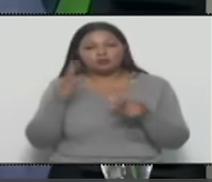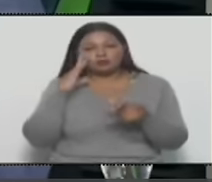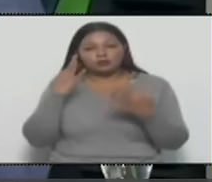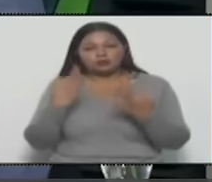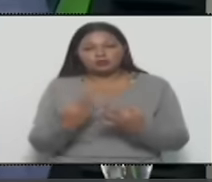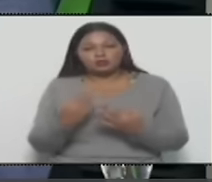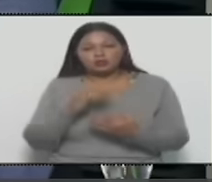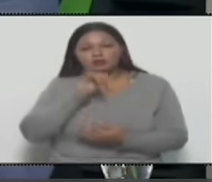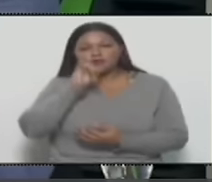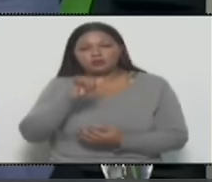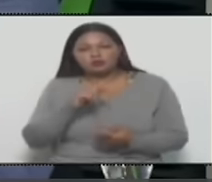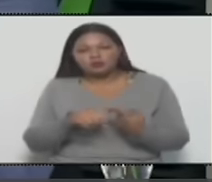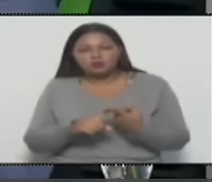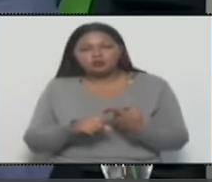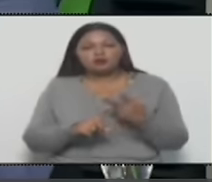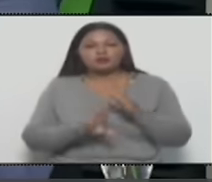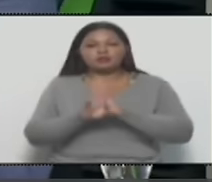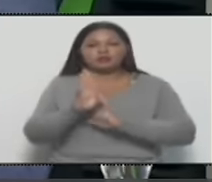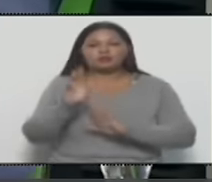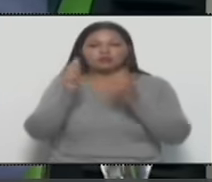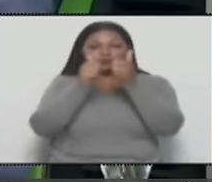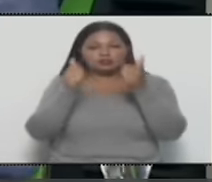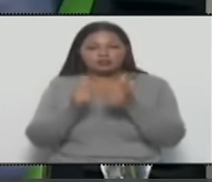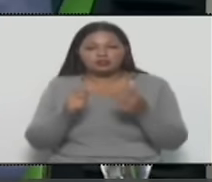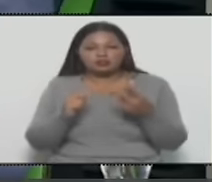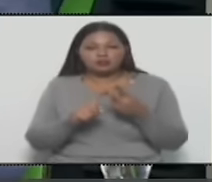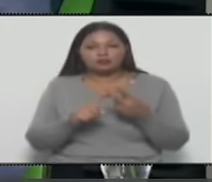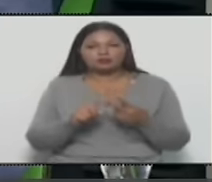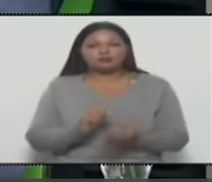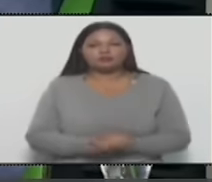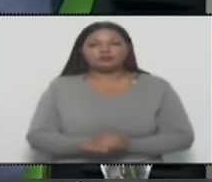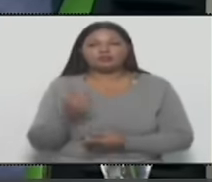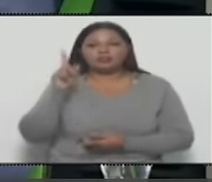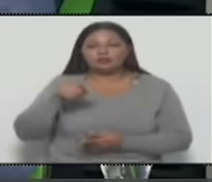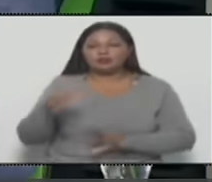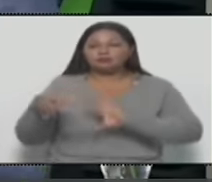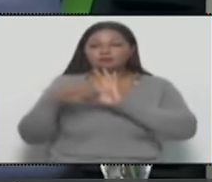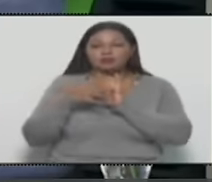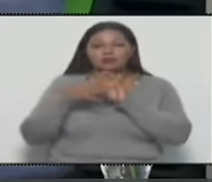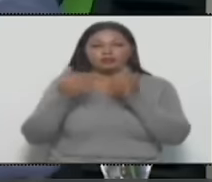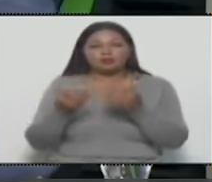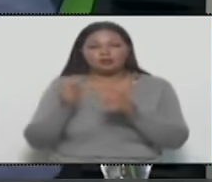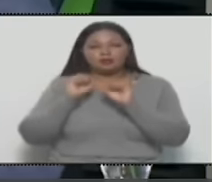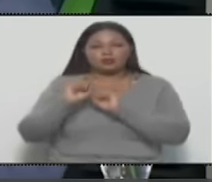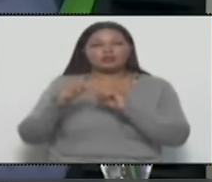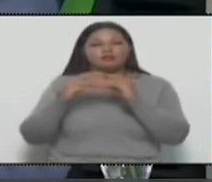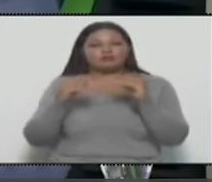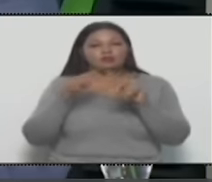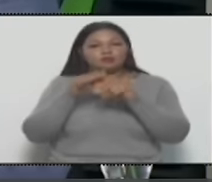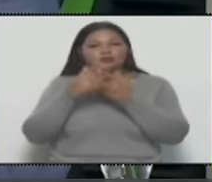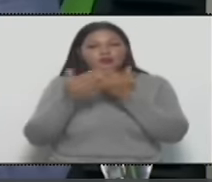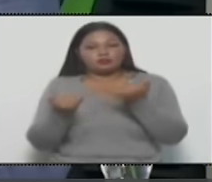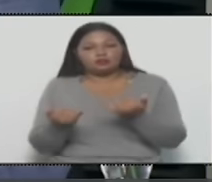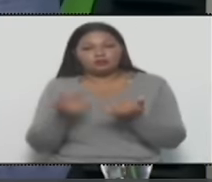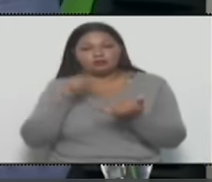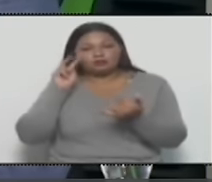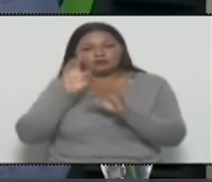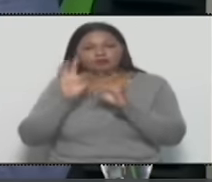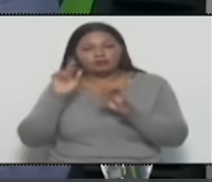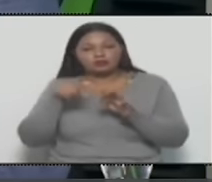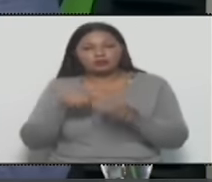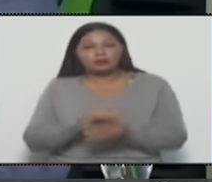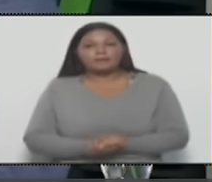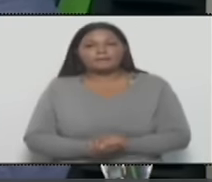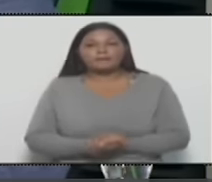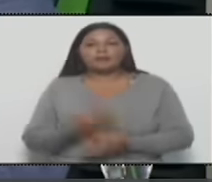de la información, en el desarrollo de sistemas que tienen que ir de la mano justamente para evitar todos estos ciberataques que hemos estado